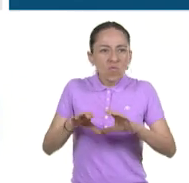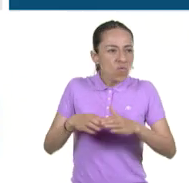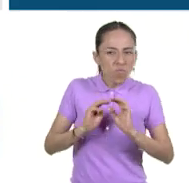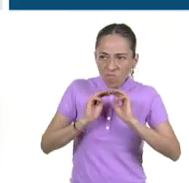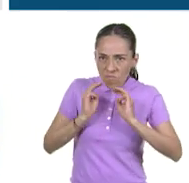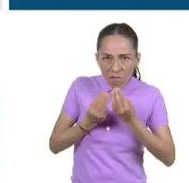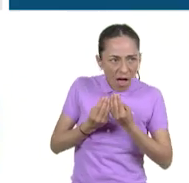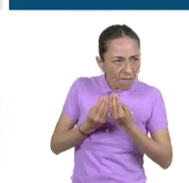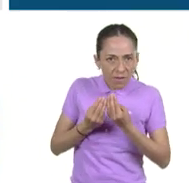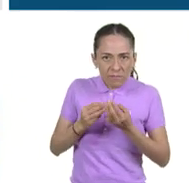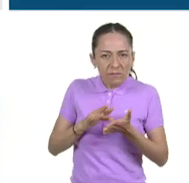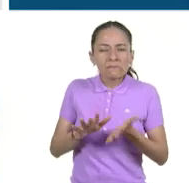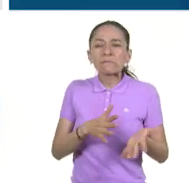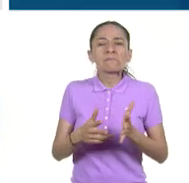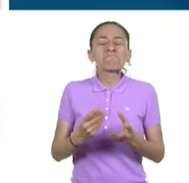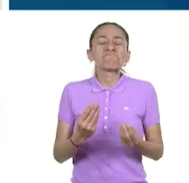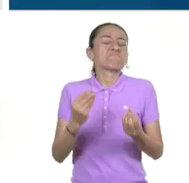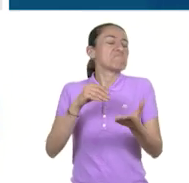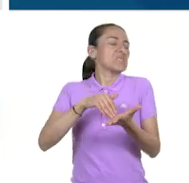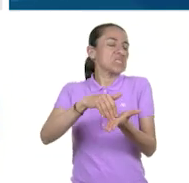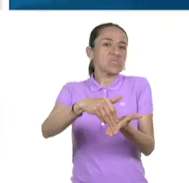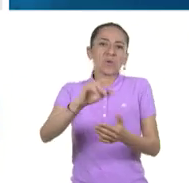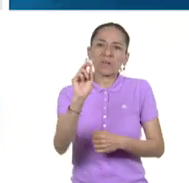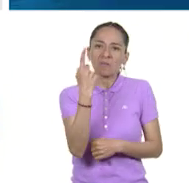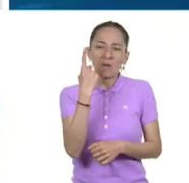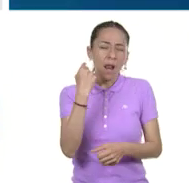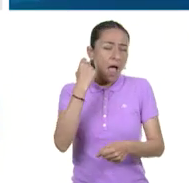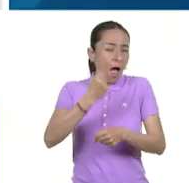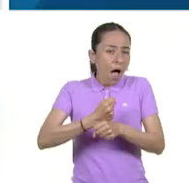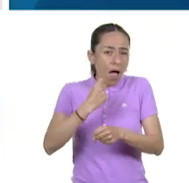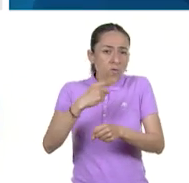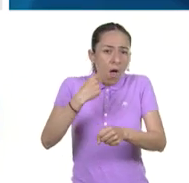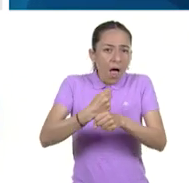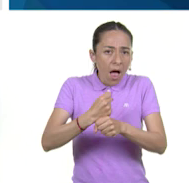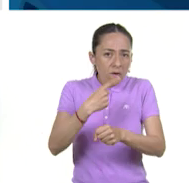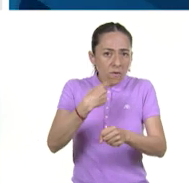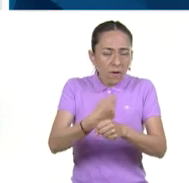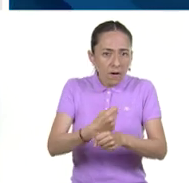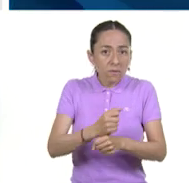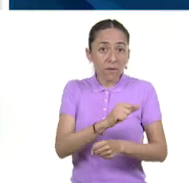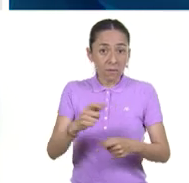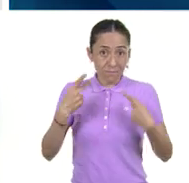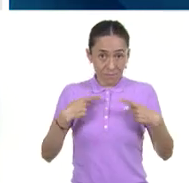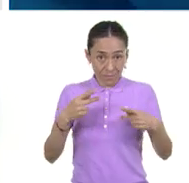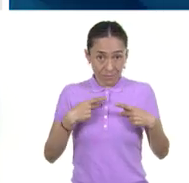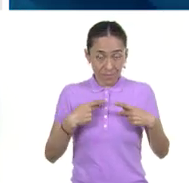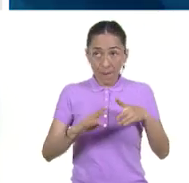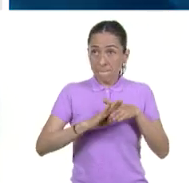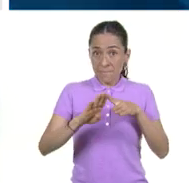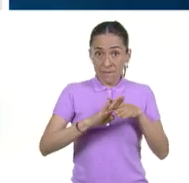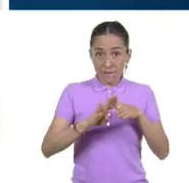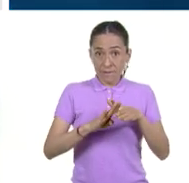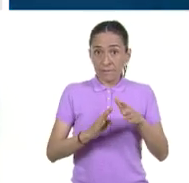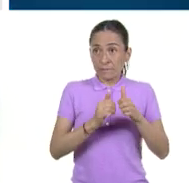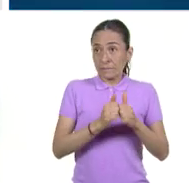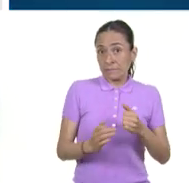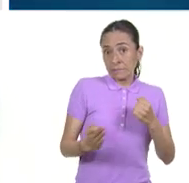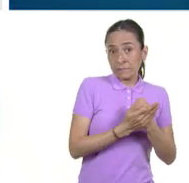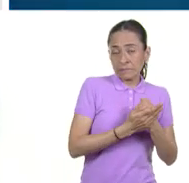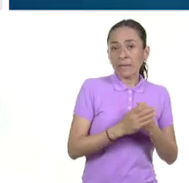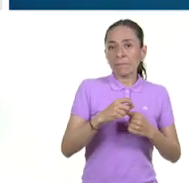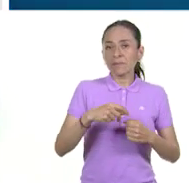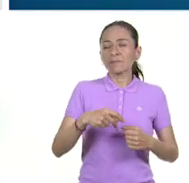que son más de 2.000 millones de dólares al año que solo los migrantes y refugiados del Triángulo